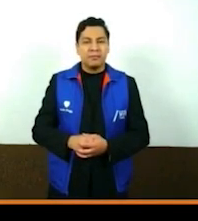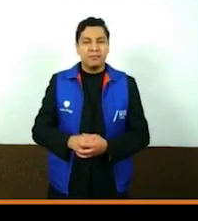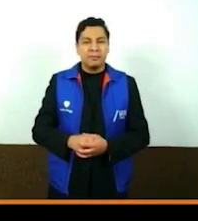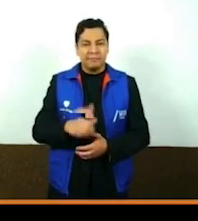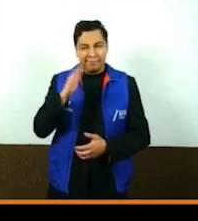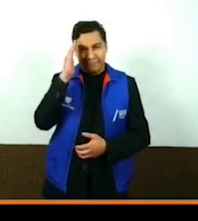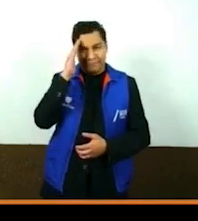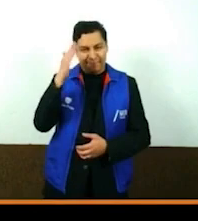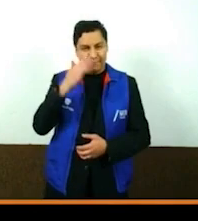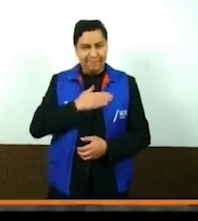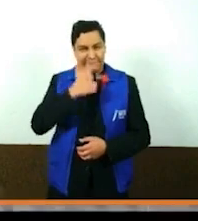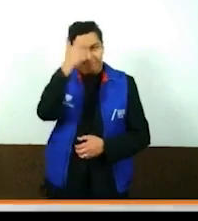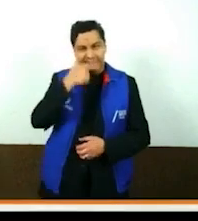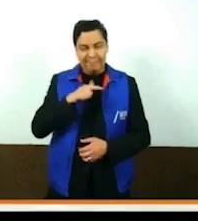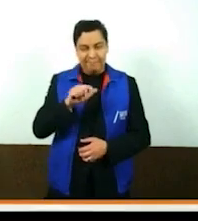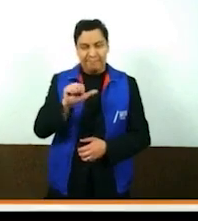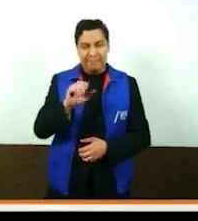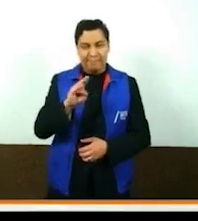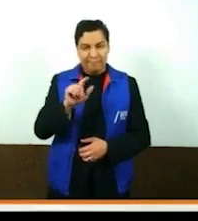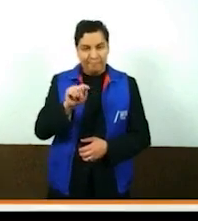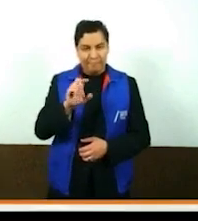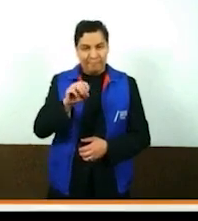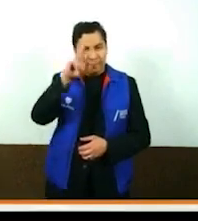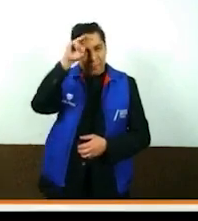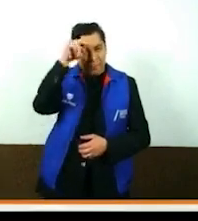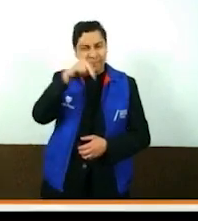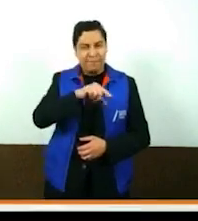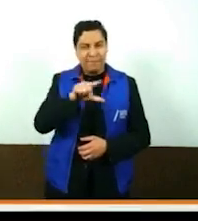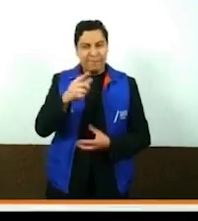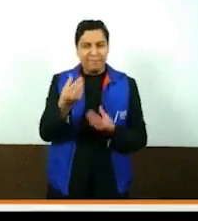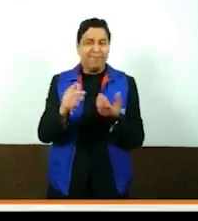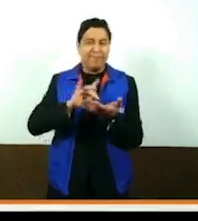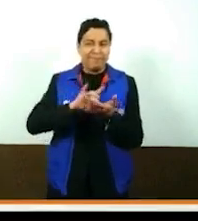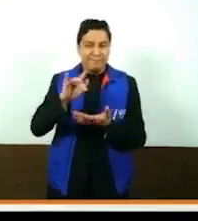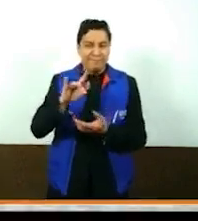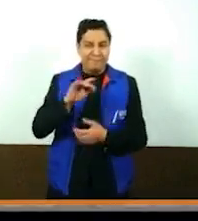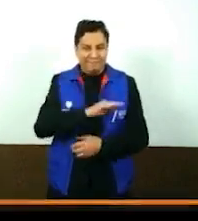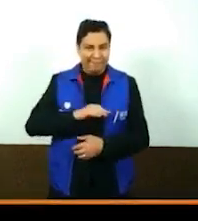Hola, buenas noches. Alberto Corona, de Monterrey, Nuevo León. Gracias, CEMEFI.